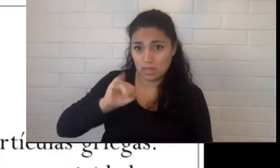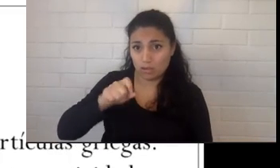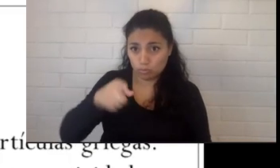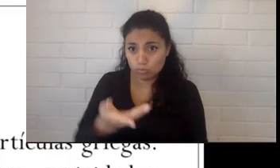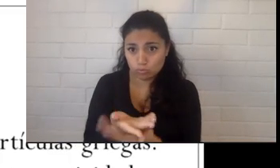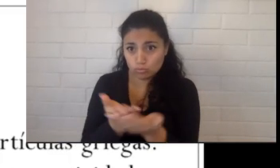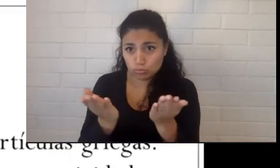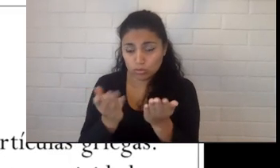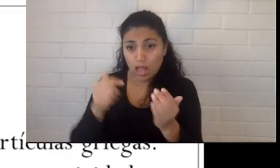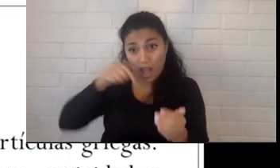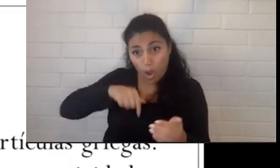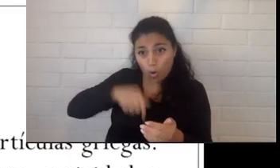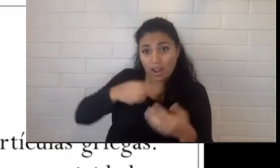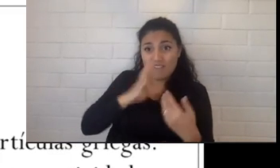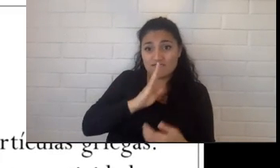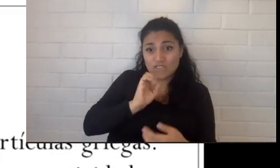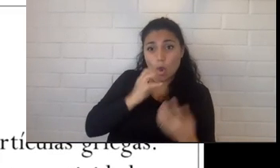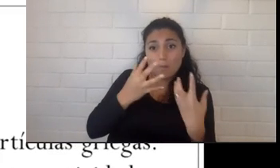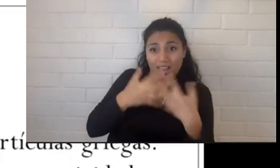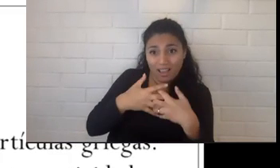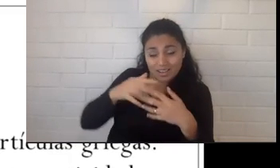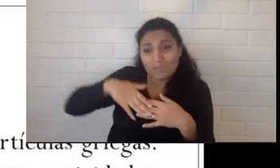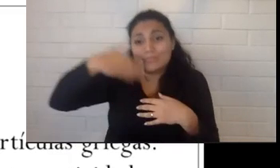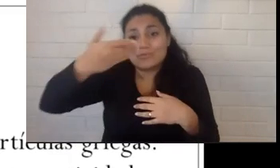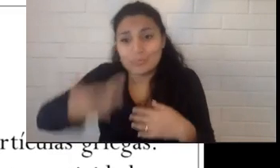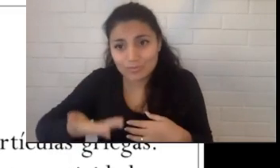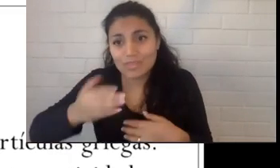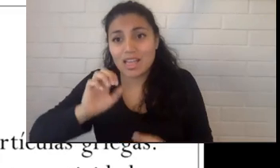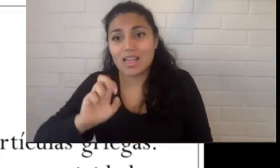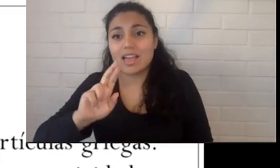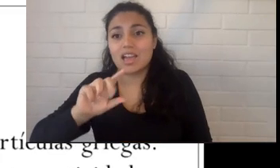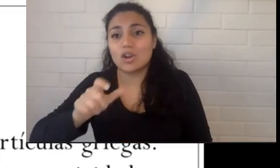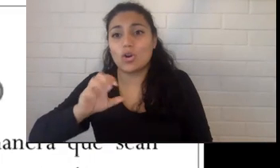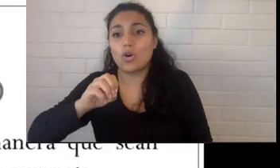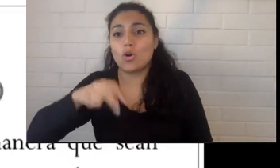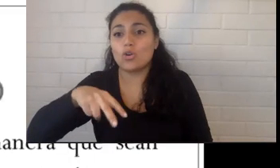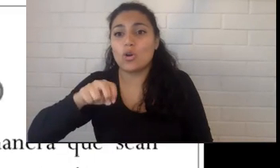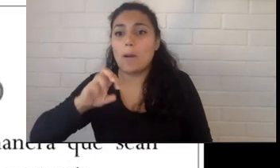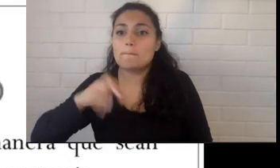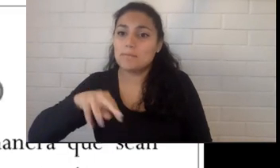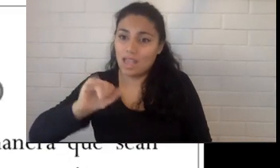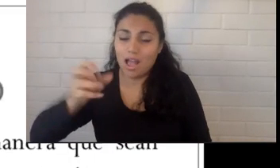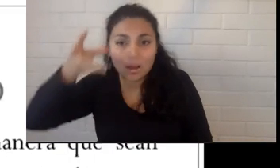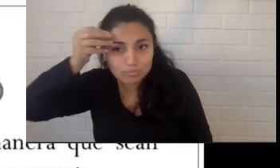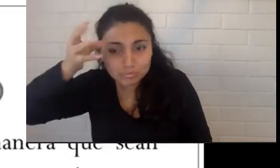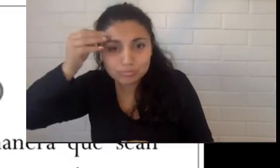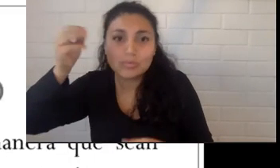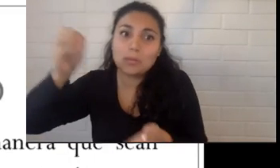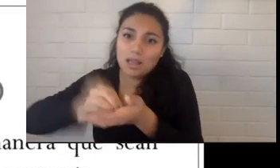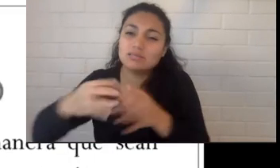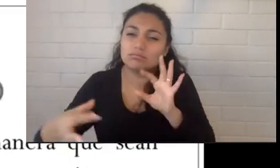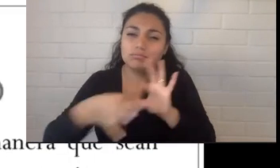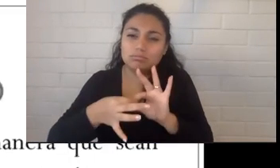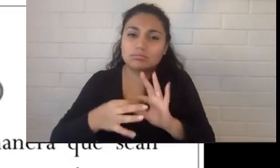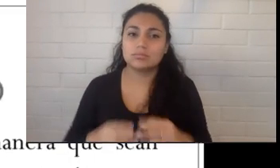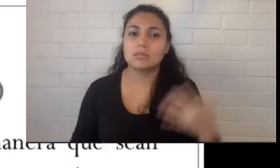asignatura es conducente para ella, y van a estar ahí un semestre específicamente viendo los elementos de ergonomía. Y en esta área